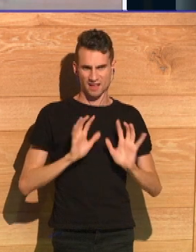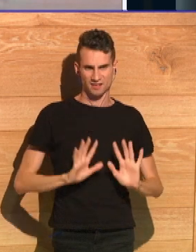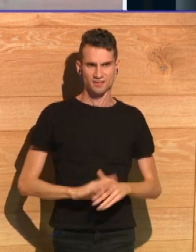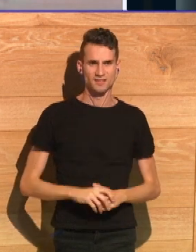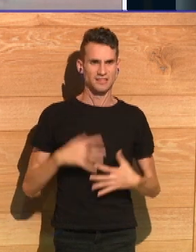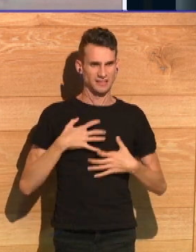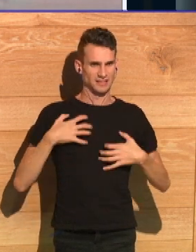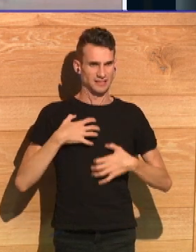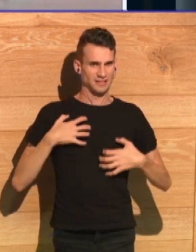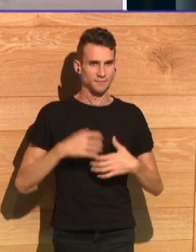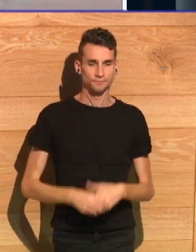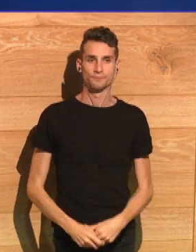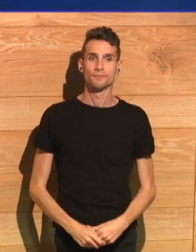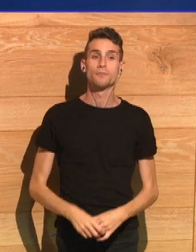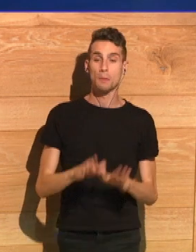momento.